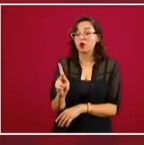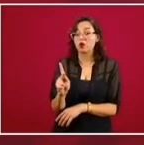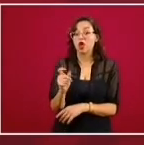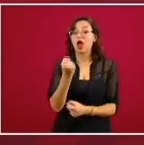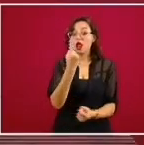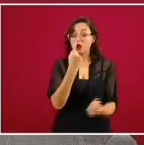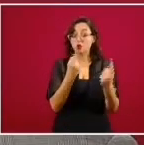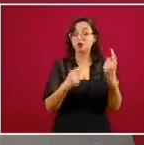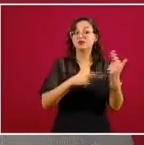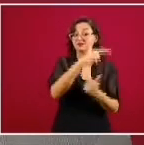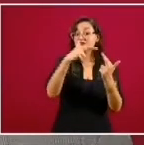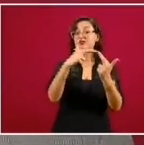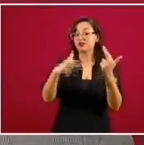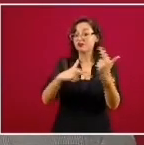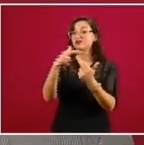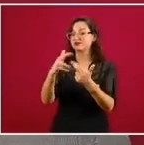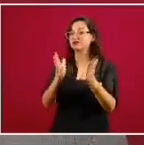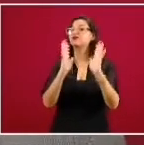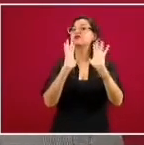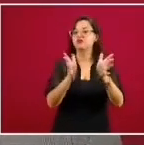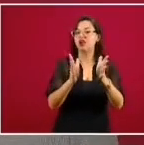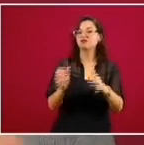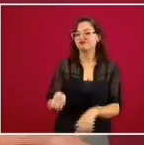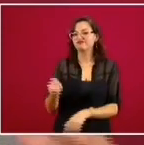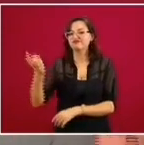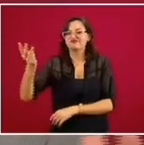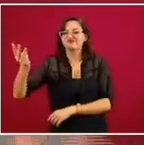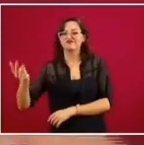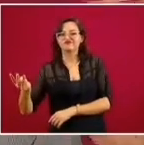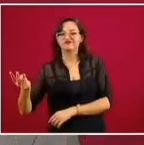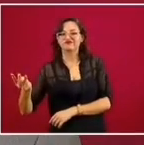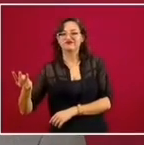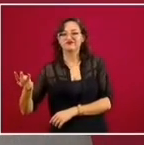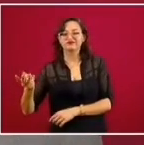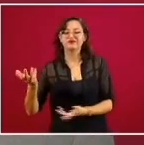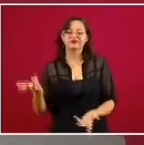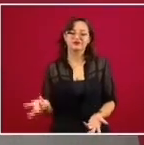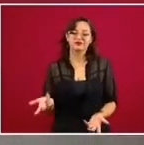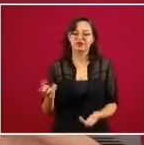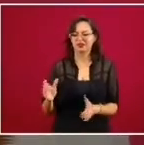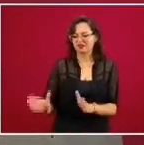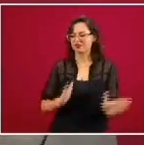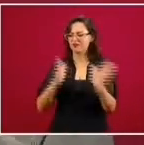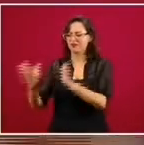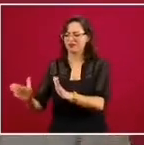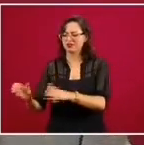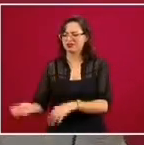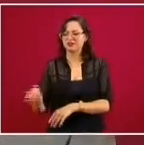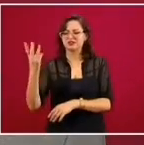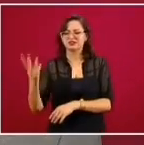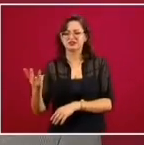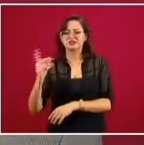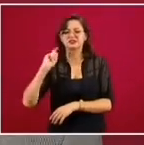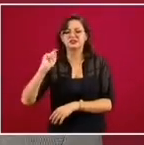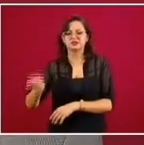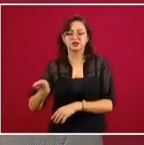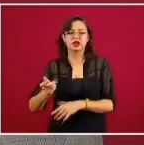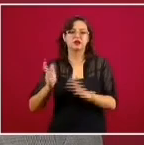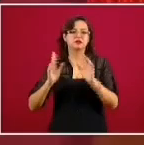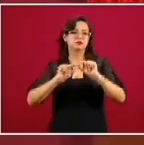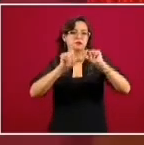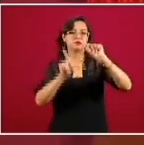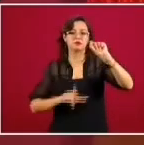fase 3. Ahora, recuerden ustedes que fase 3 se define de hecho por la generalización de la